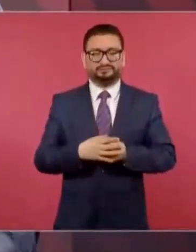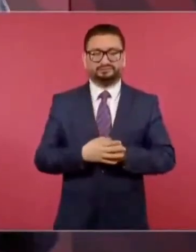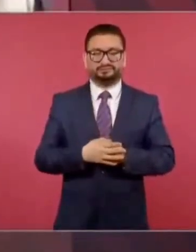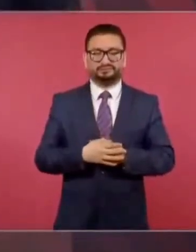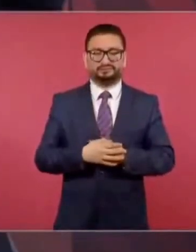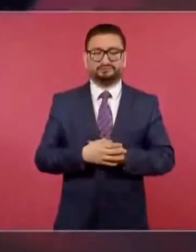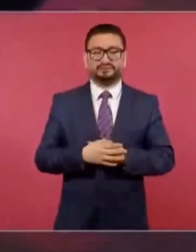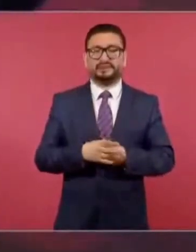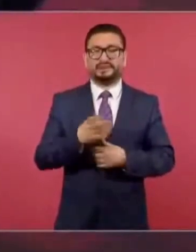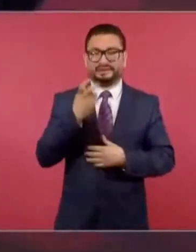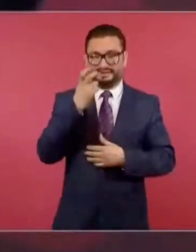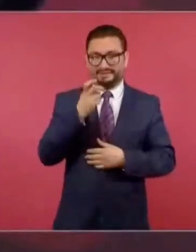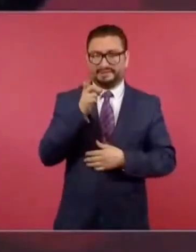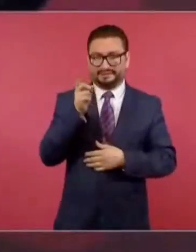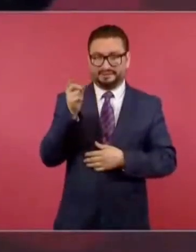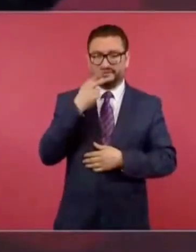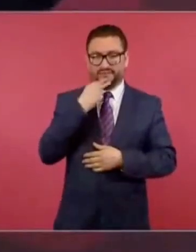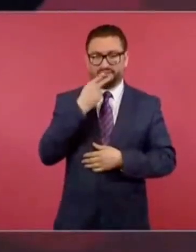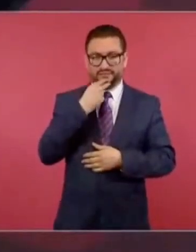Ese señor,